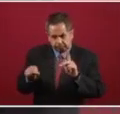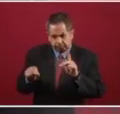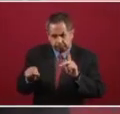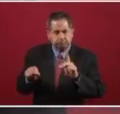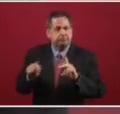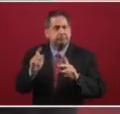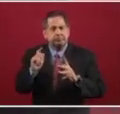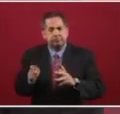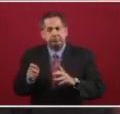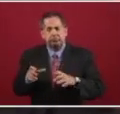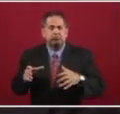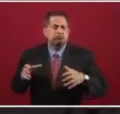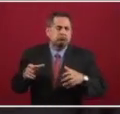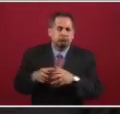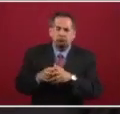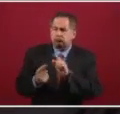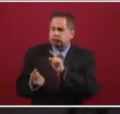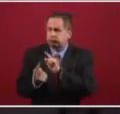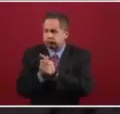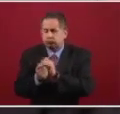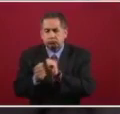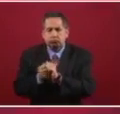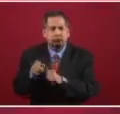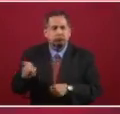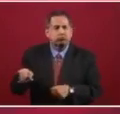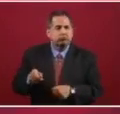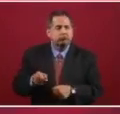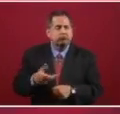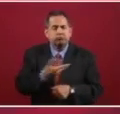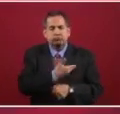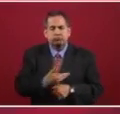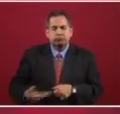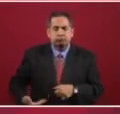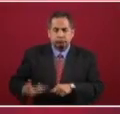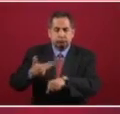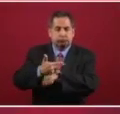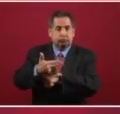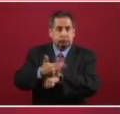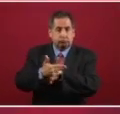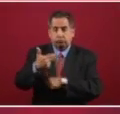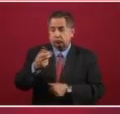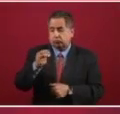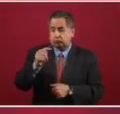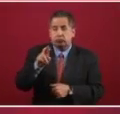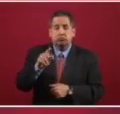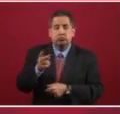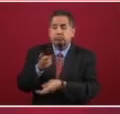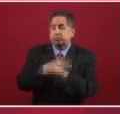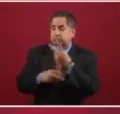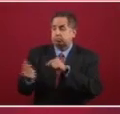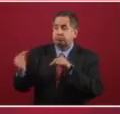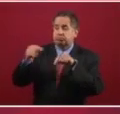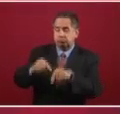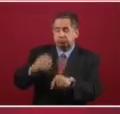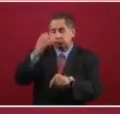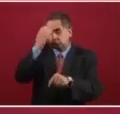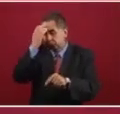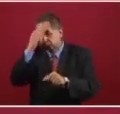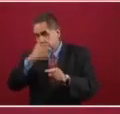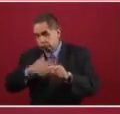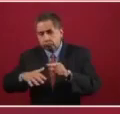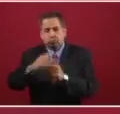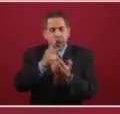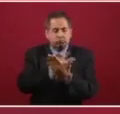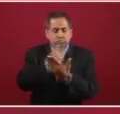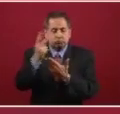porque vamos a reunirnos con el presidente de Honduras. Viene a conocer el